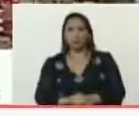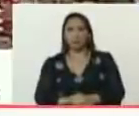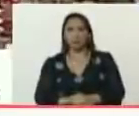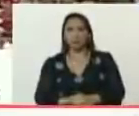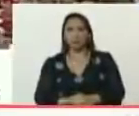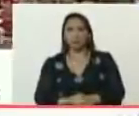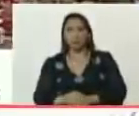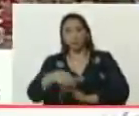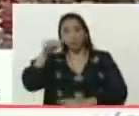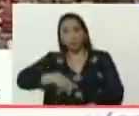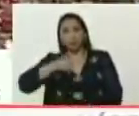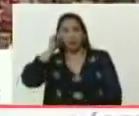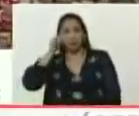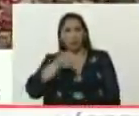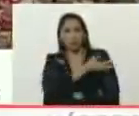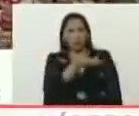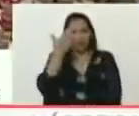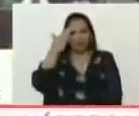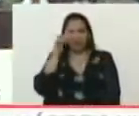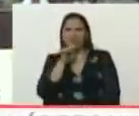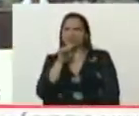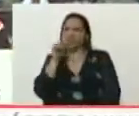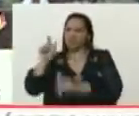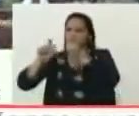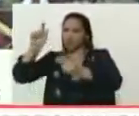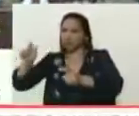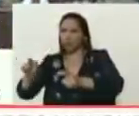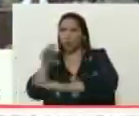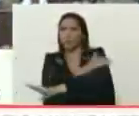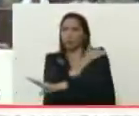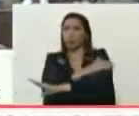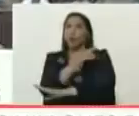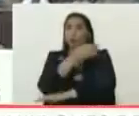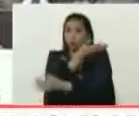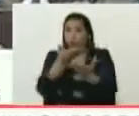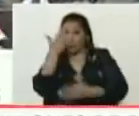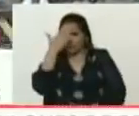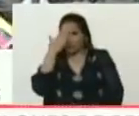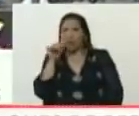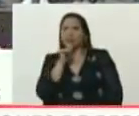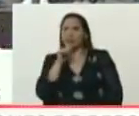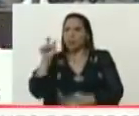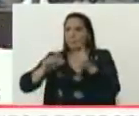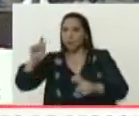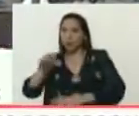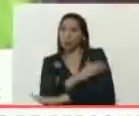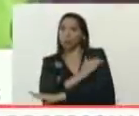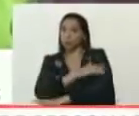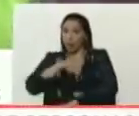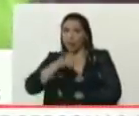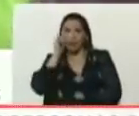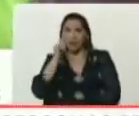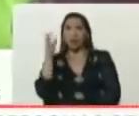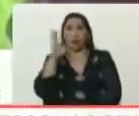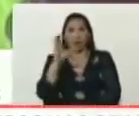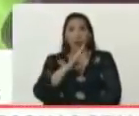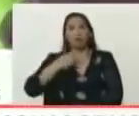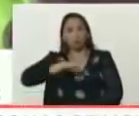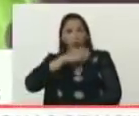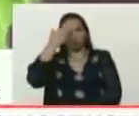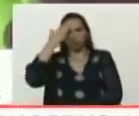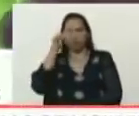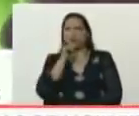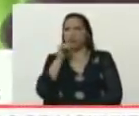Aquí en Yaracuy ustedes saben quiénes son. ¿Verdad que ustedes saben quiénes son? En Caracas nosotros sabemos quiénes